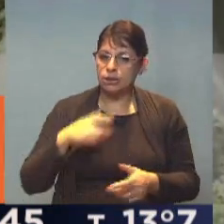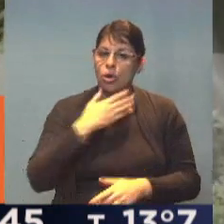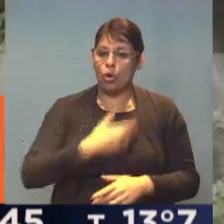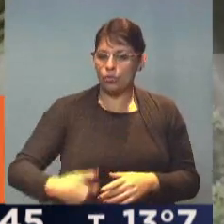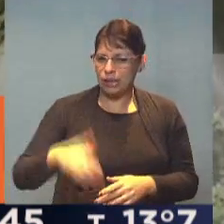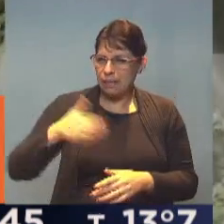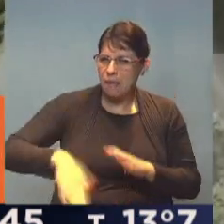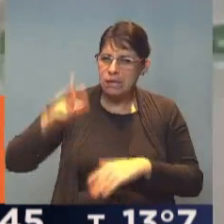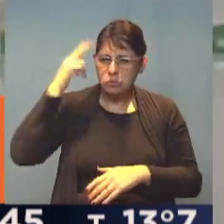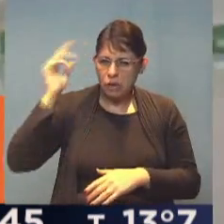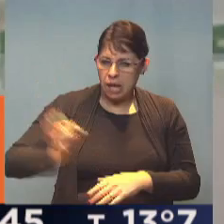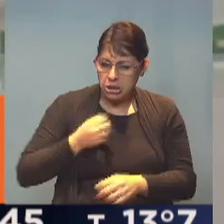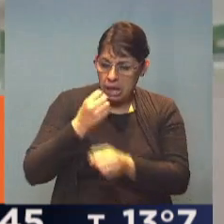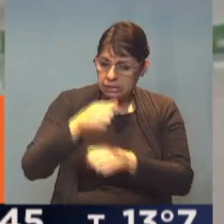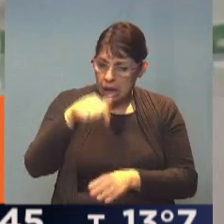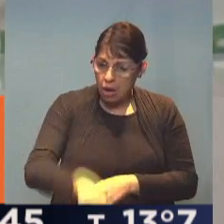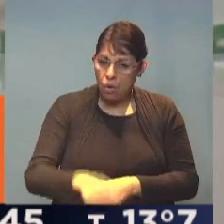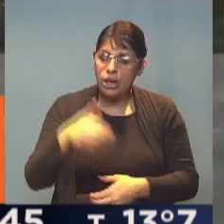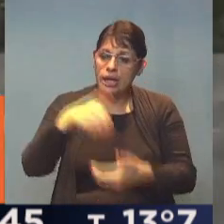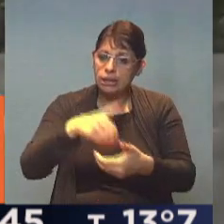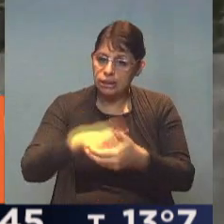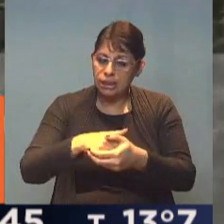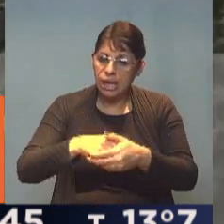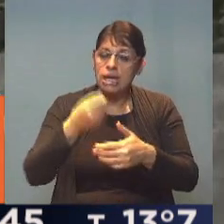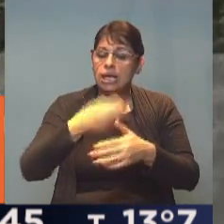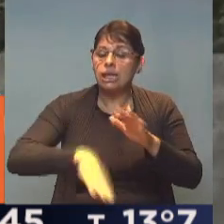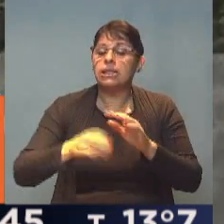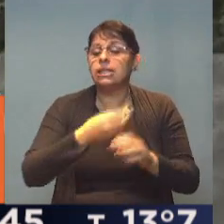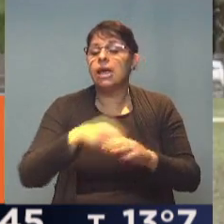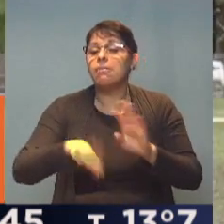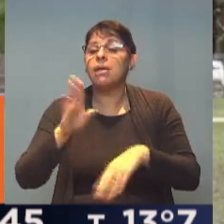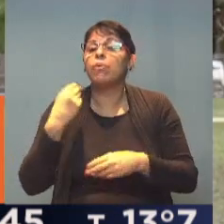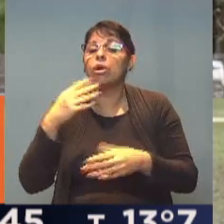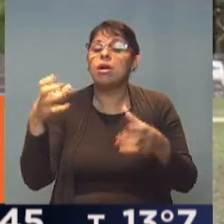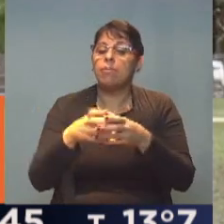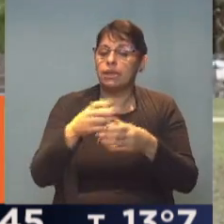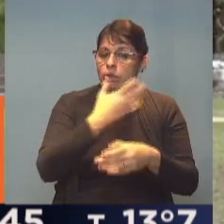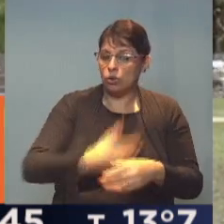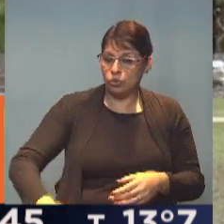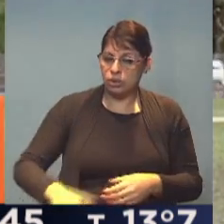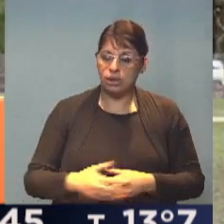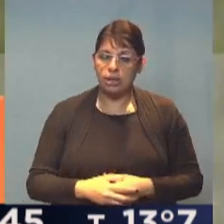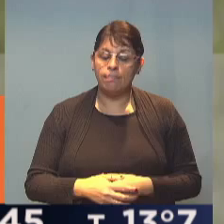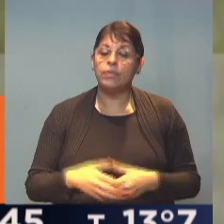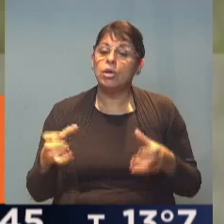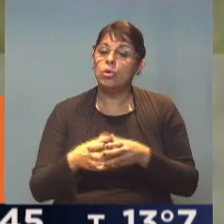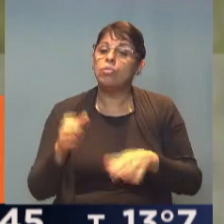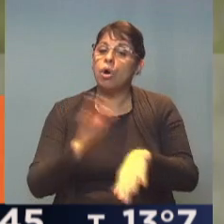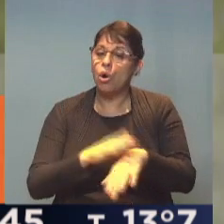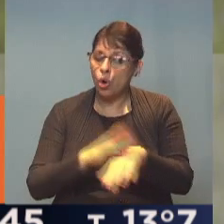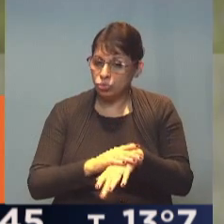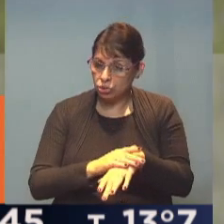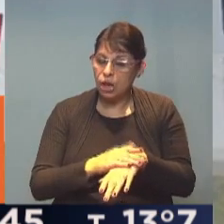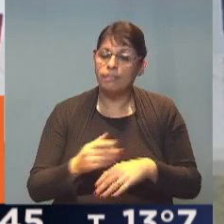desde hace más de 9 años está integrada mayoritariamente por el Partido Justicialista. La oposición provincial, por